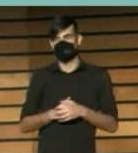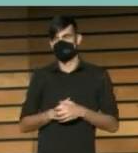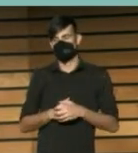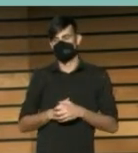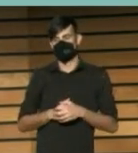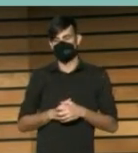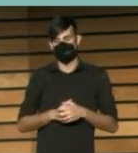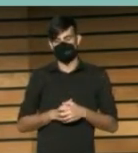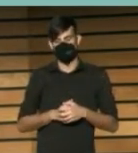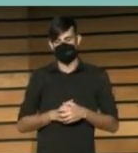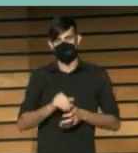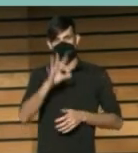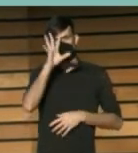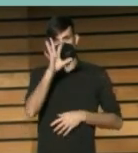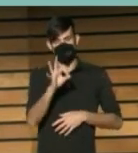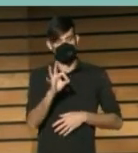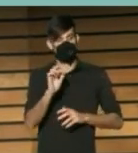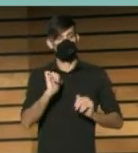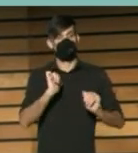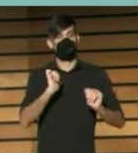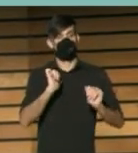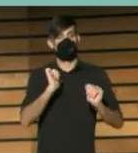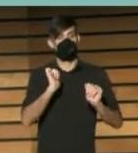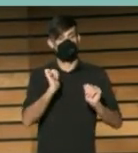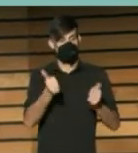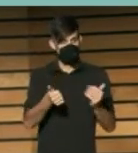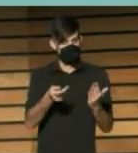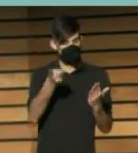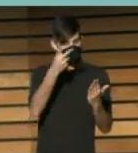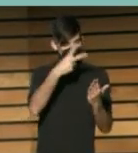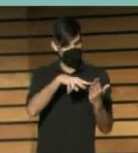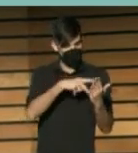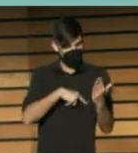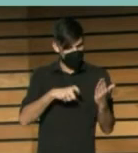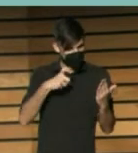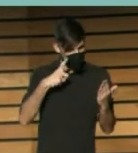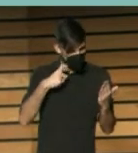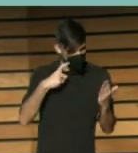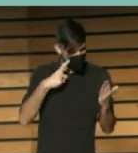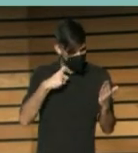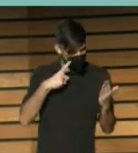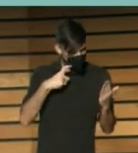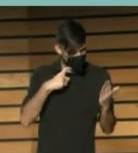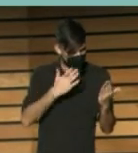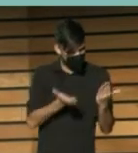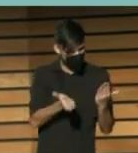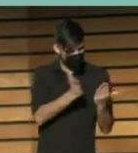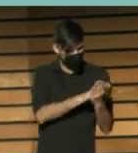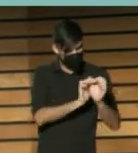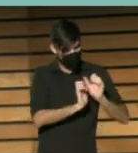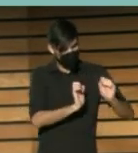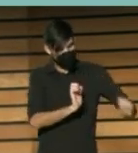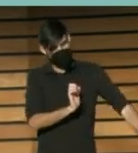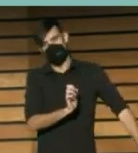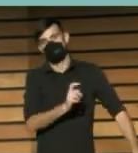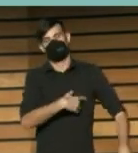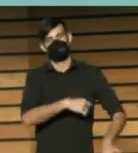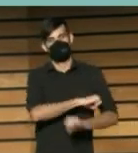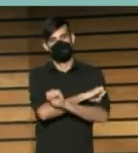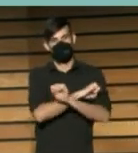vez un lector se ha incorporado al hábito lector, es imposible casi que lo deje. Pero sí que es verdad que